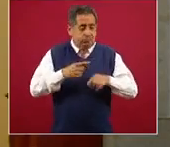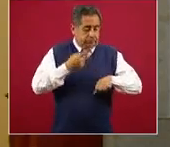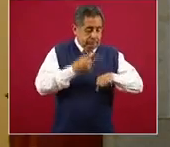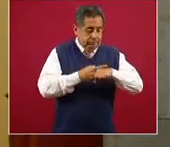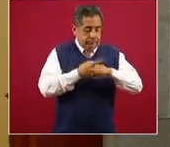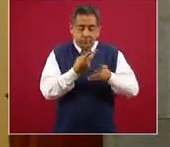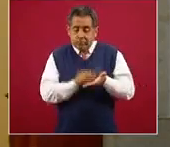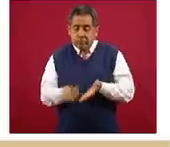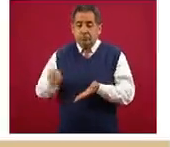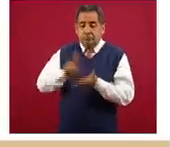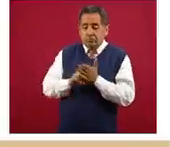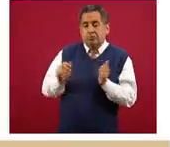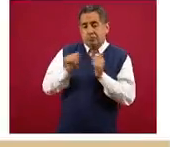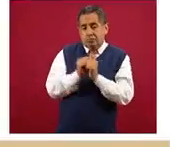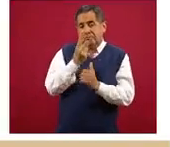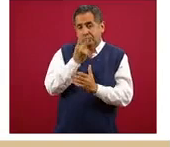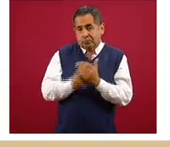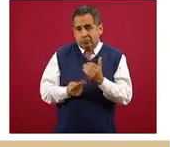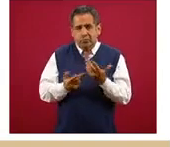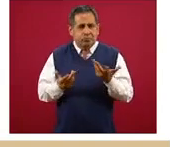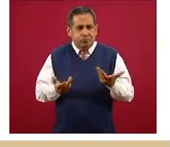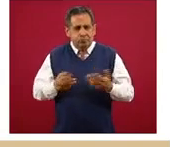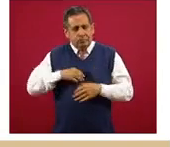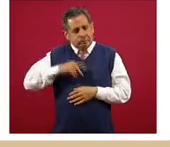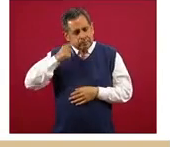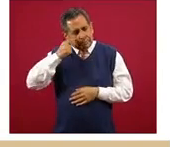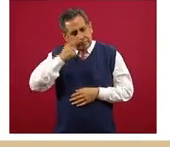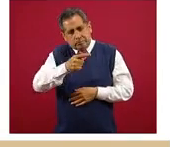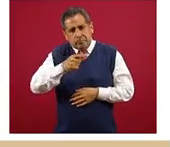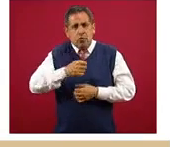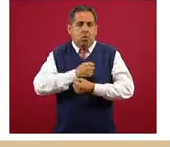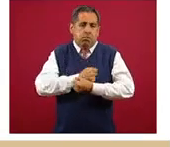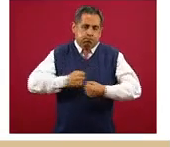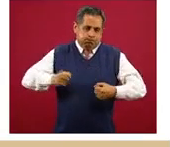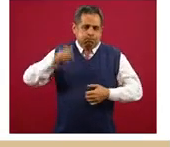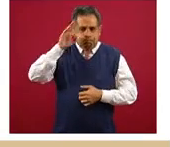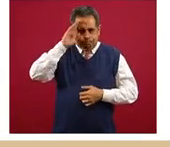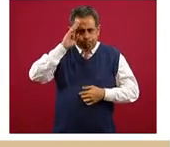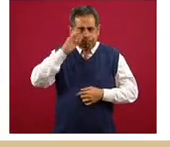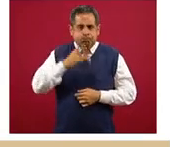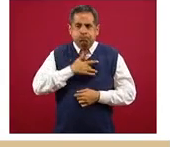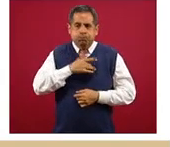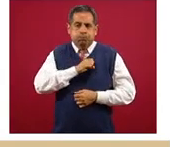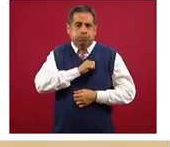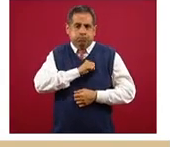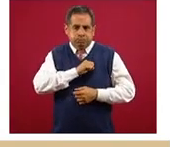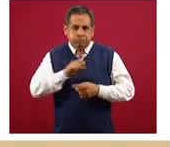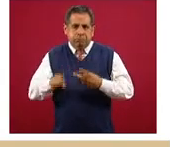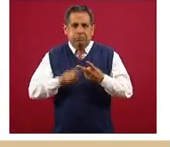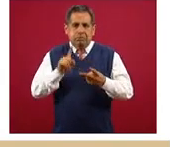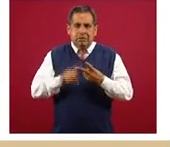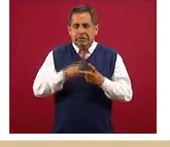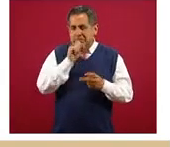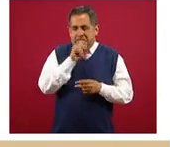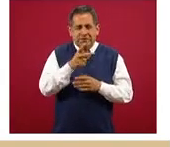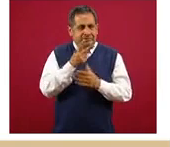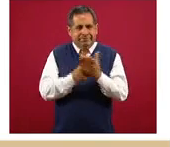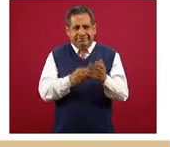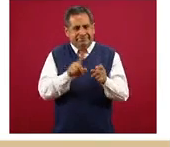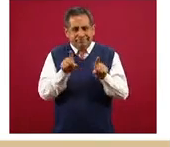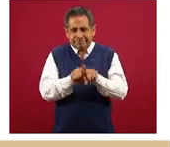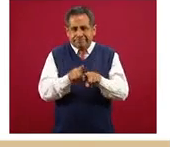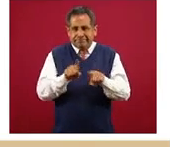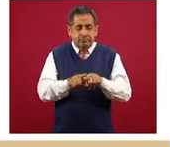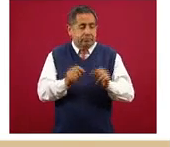comorbilidades asociadas y por lo menos en lo que es la obesidad, la hipertensión, prácticamente son comorbilidades que en